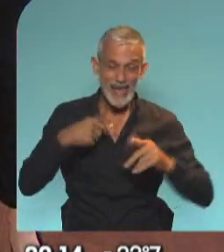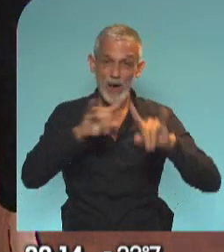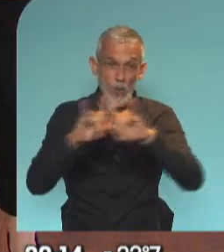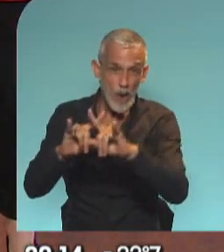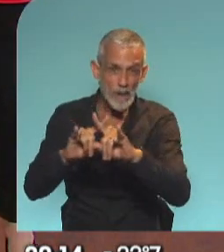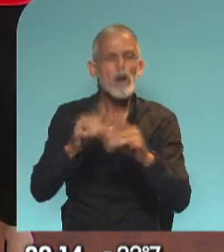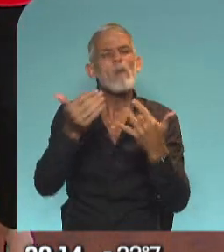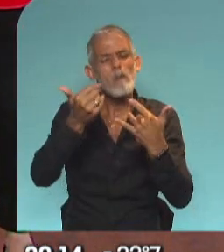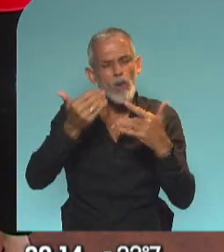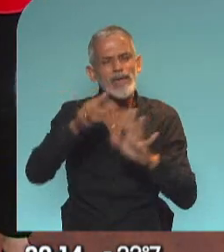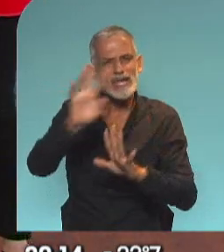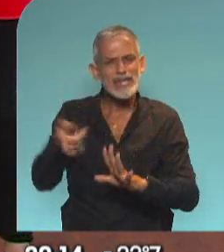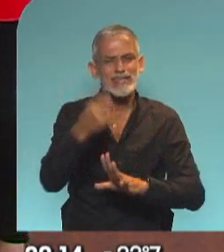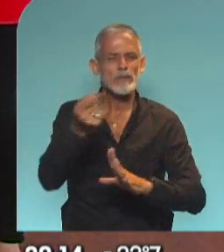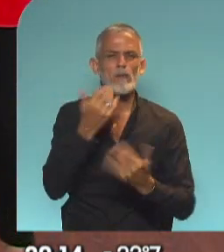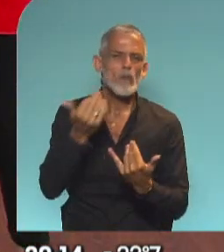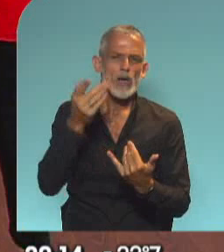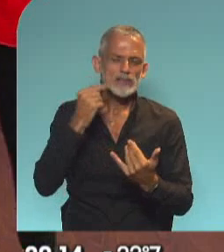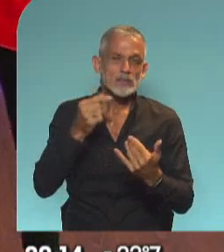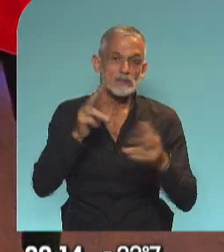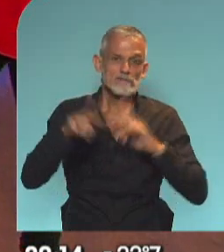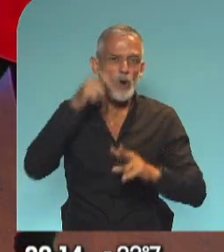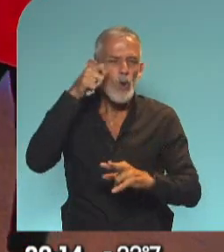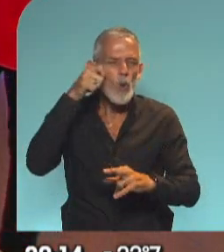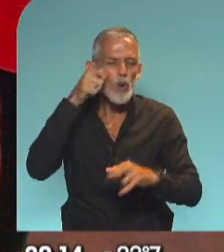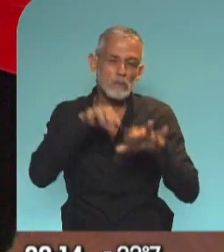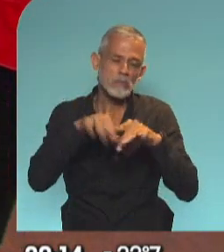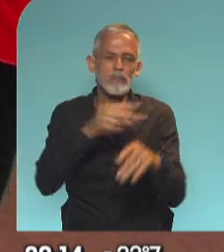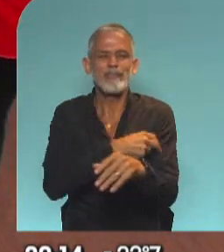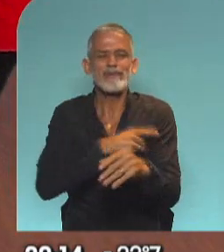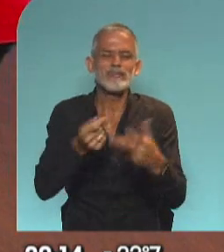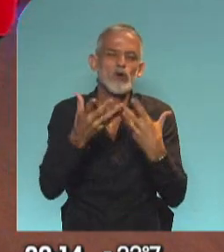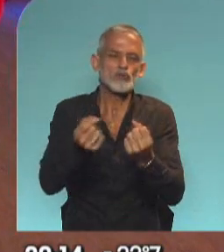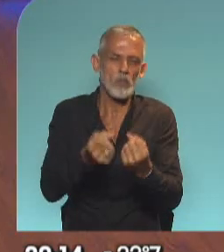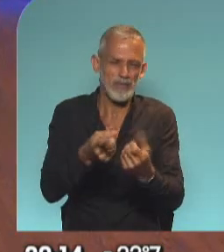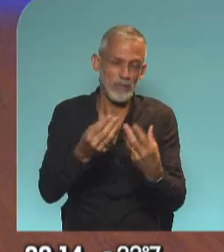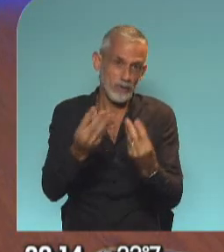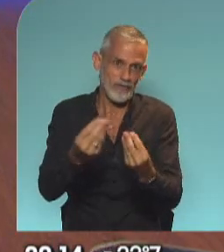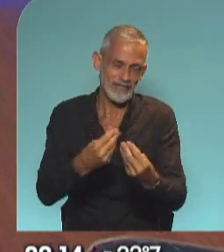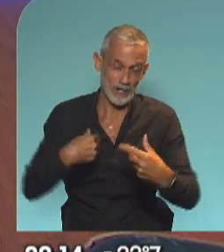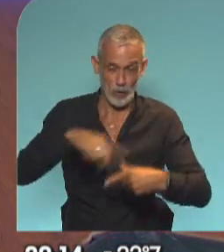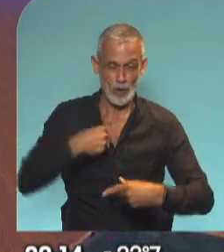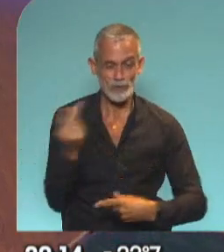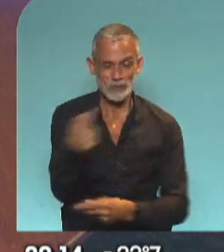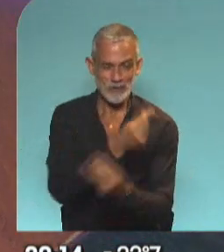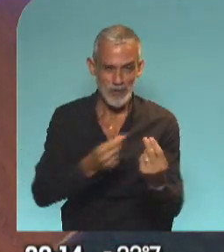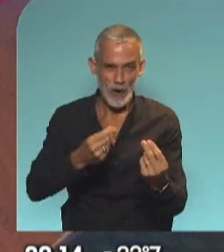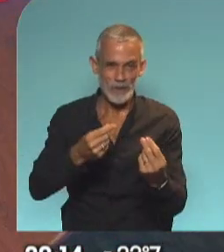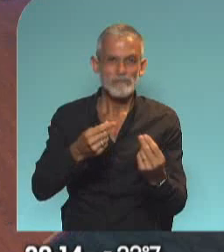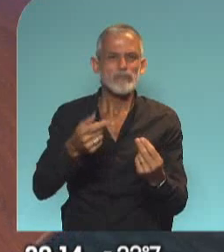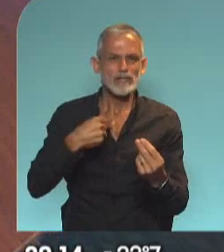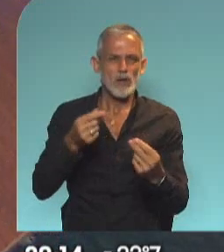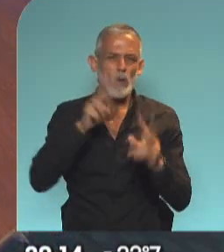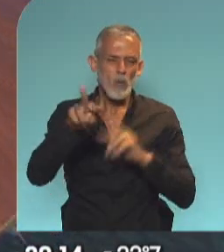web, que también la podés colocar en un buscador, ponés Defensa al Consumidor y te va a aparecer esta web si no te acordás así tal cual como está escrito,